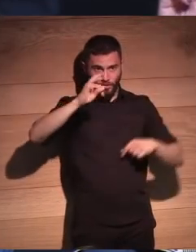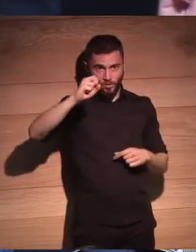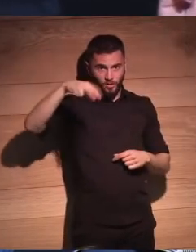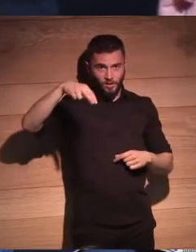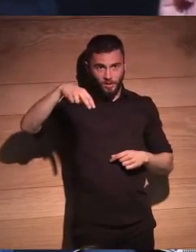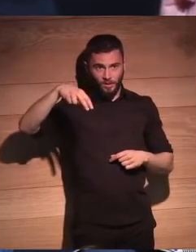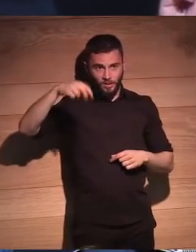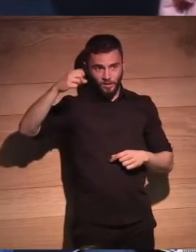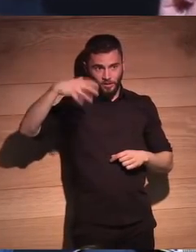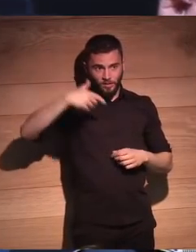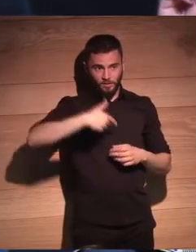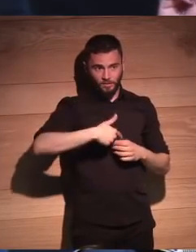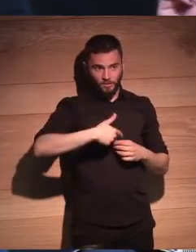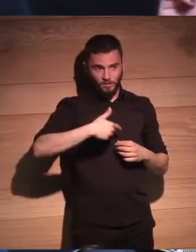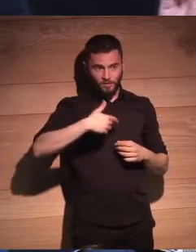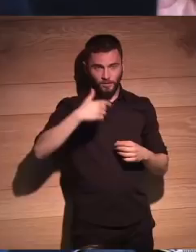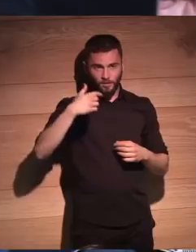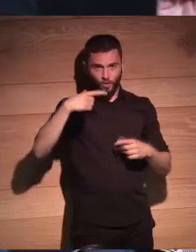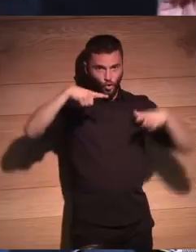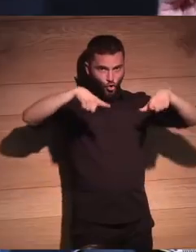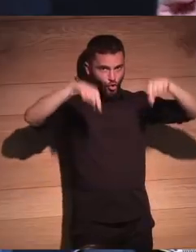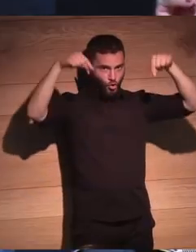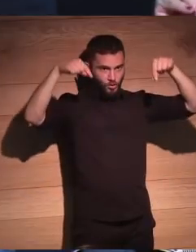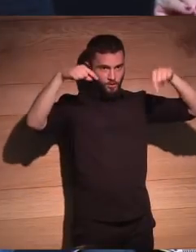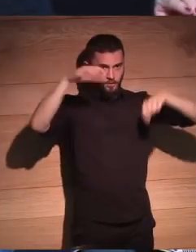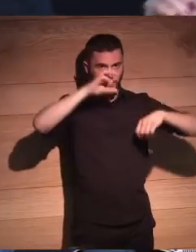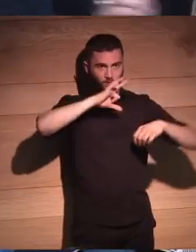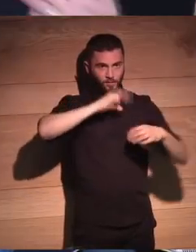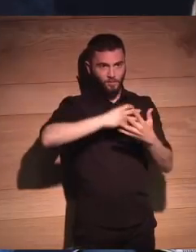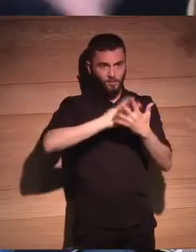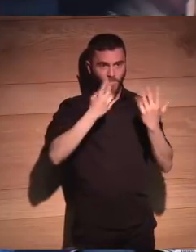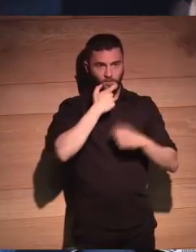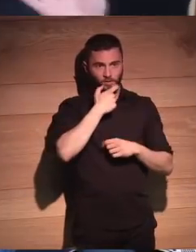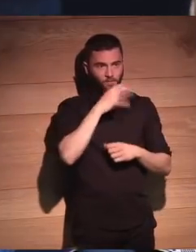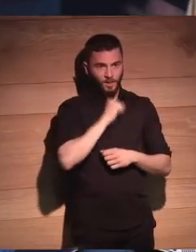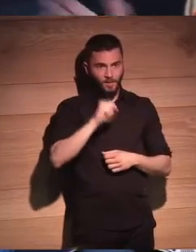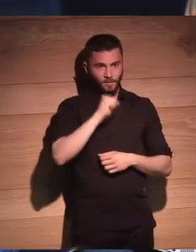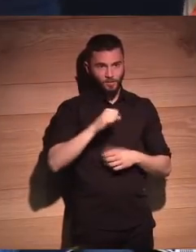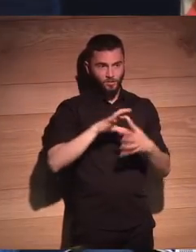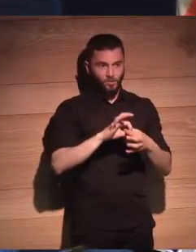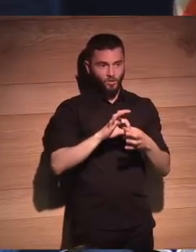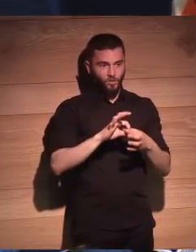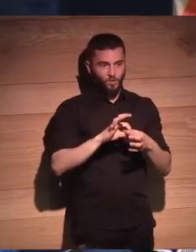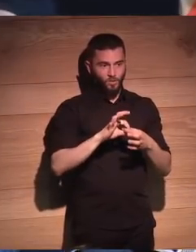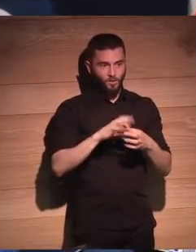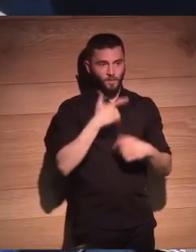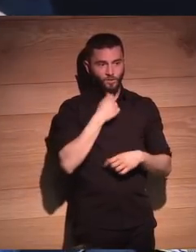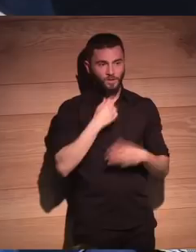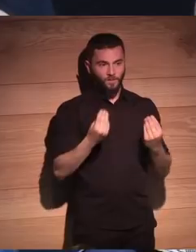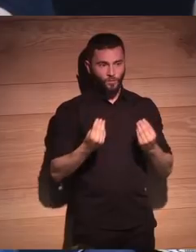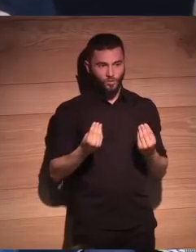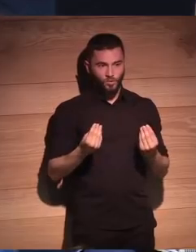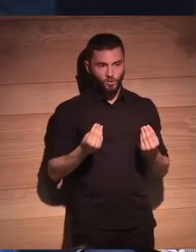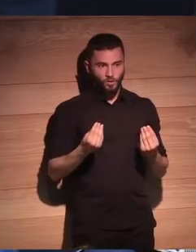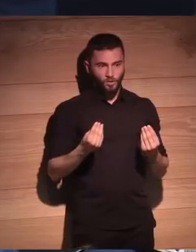bueno, aparte que lo une al gótico más del 19 inglés y es maravilloso. Y me gusta mucho, y lo dejo ahí